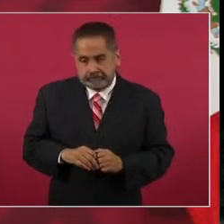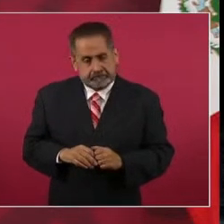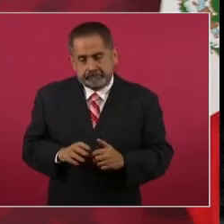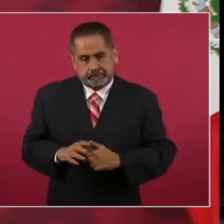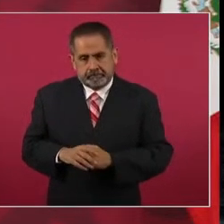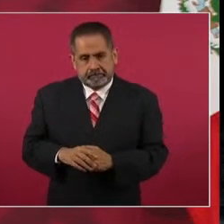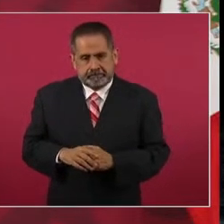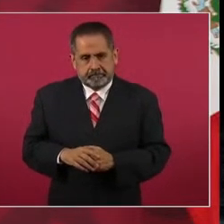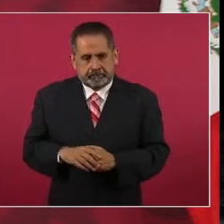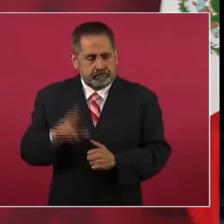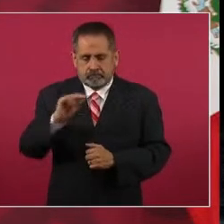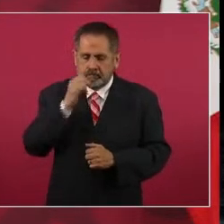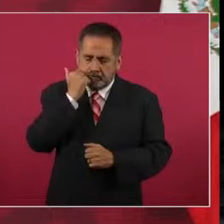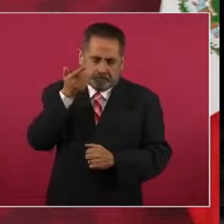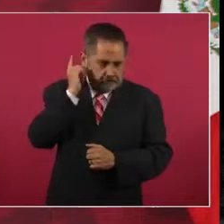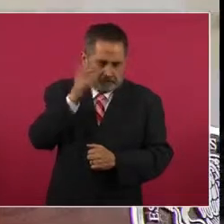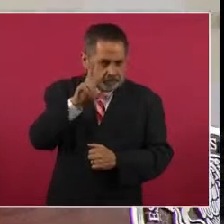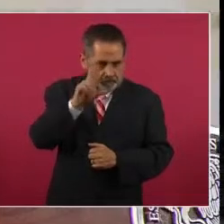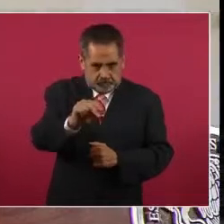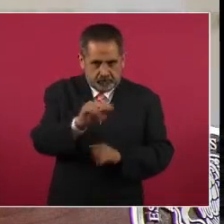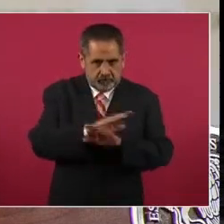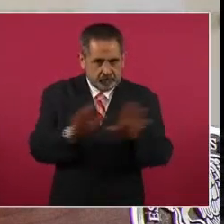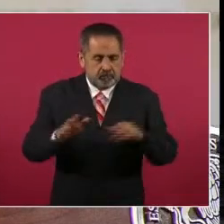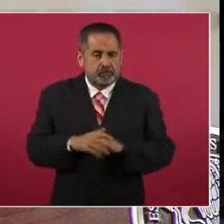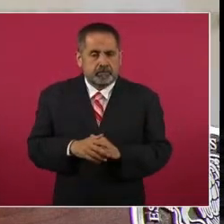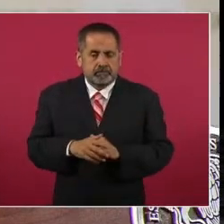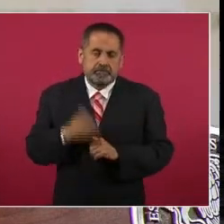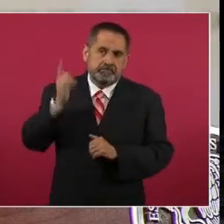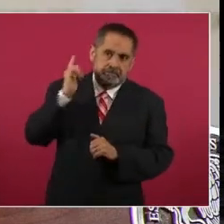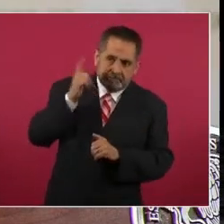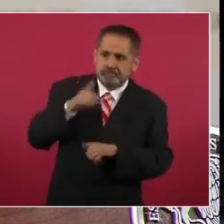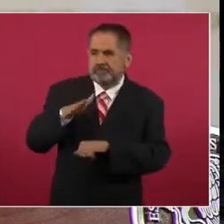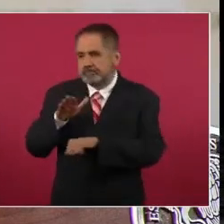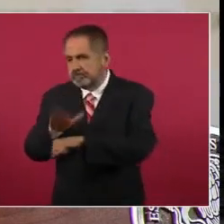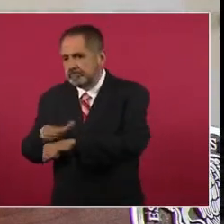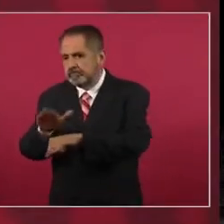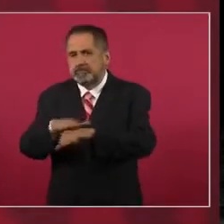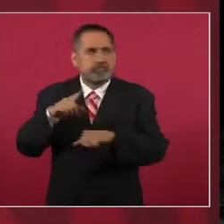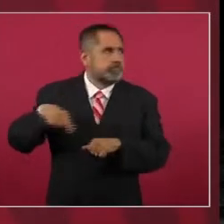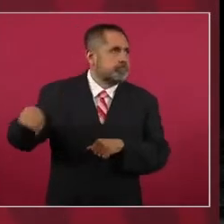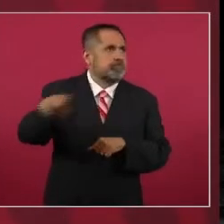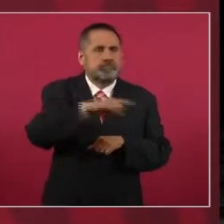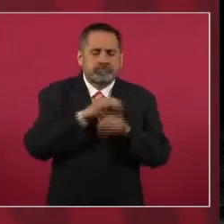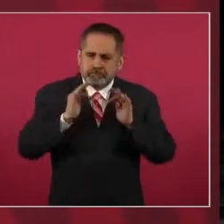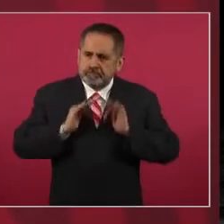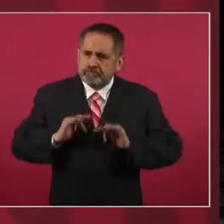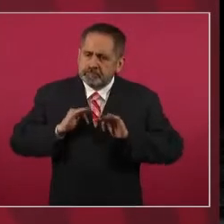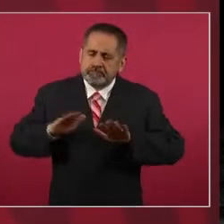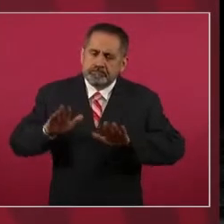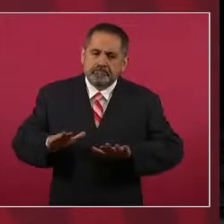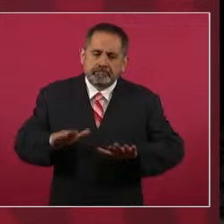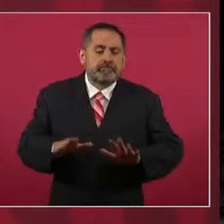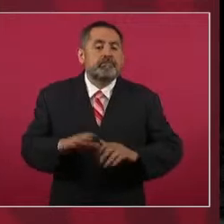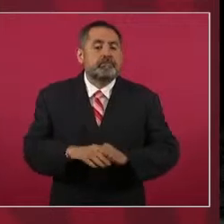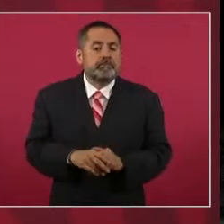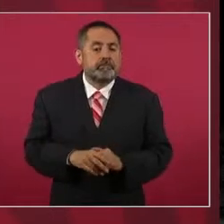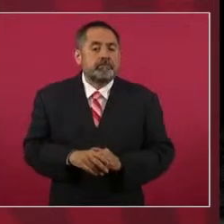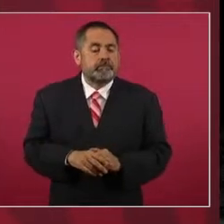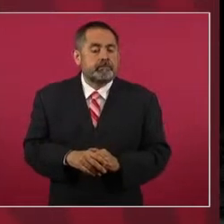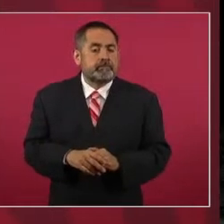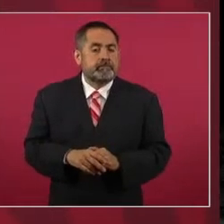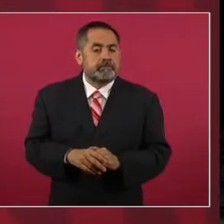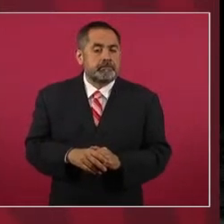y no lo deseo y llamó a que se serene pero